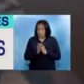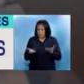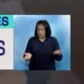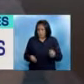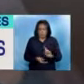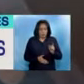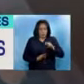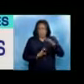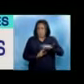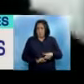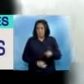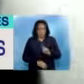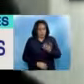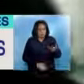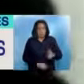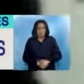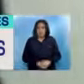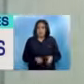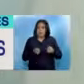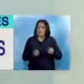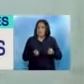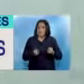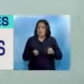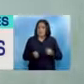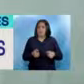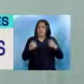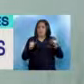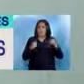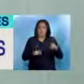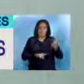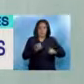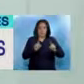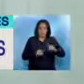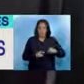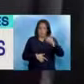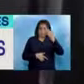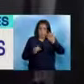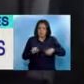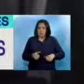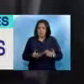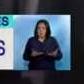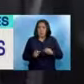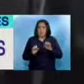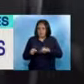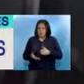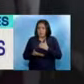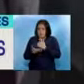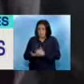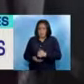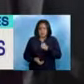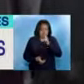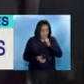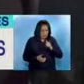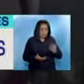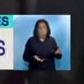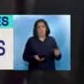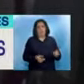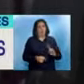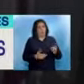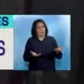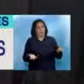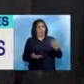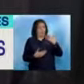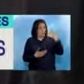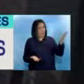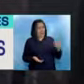sean abusivos. La presión de la protesta hizo que algunos pacientes fueran atendidos. Sí, lo vamos a ayudar, pero tengan paciencia. Pues no, es que no